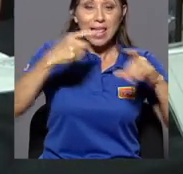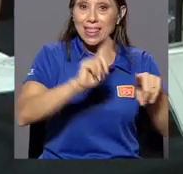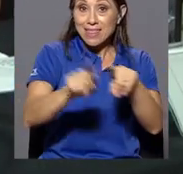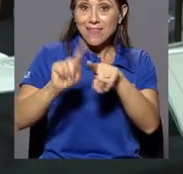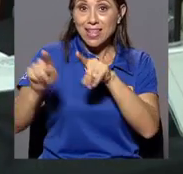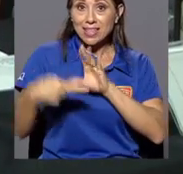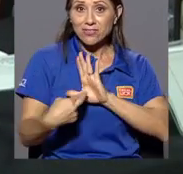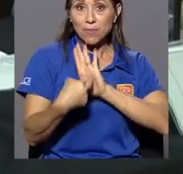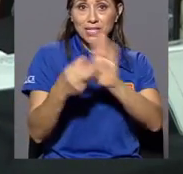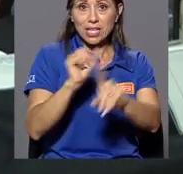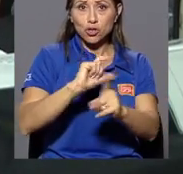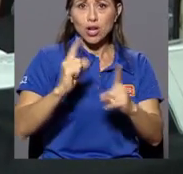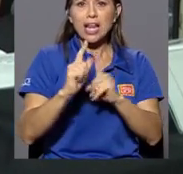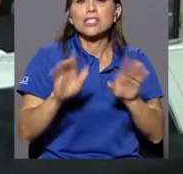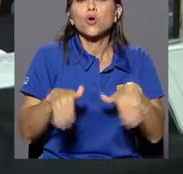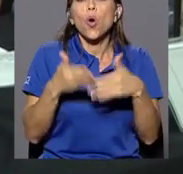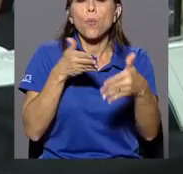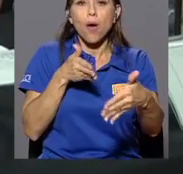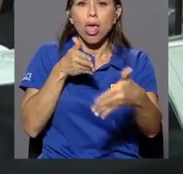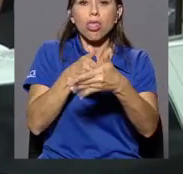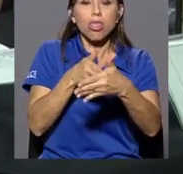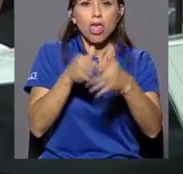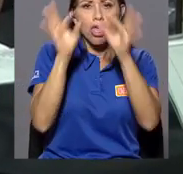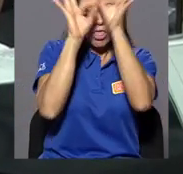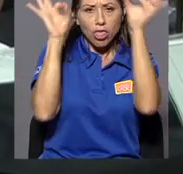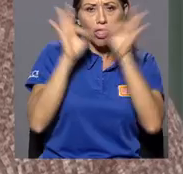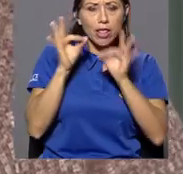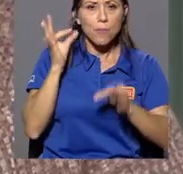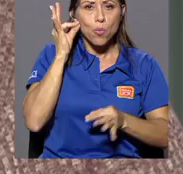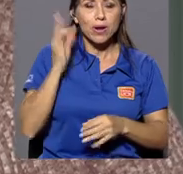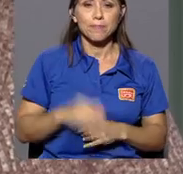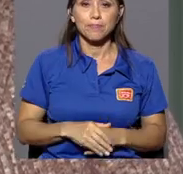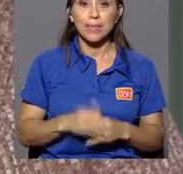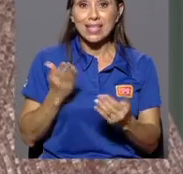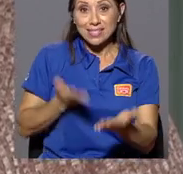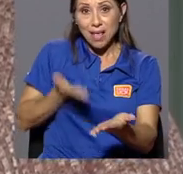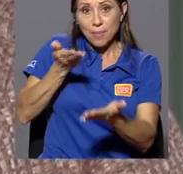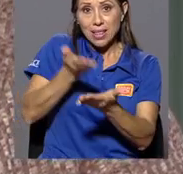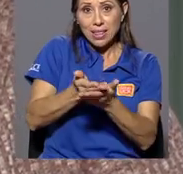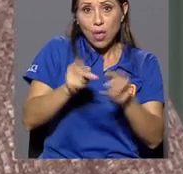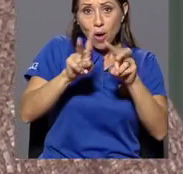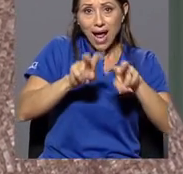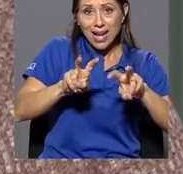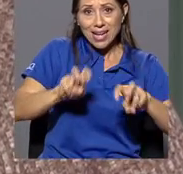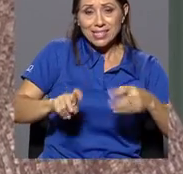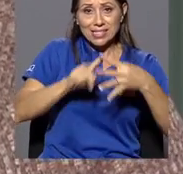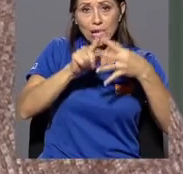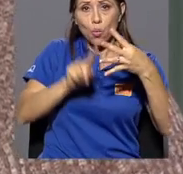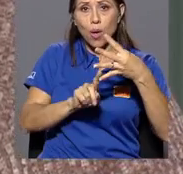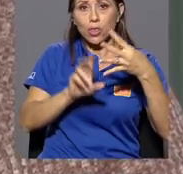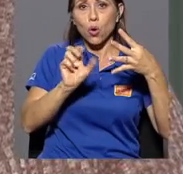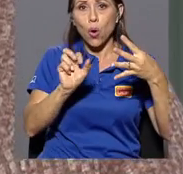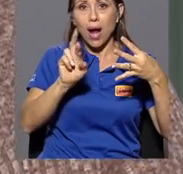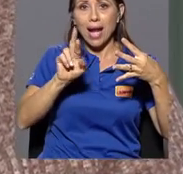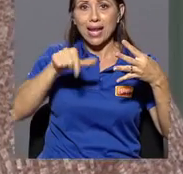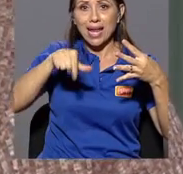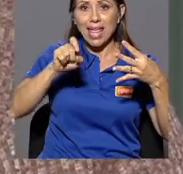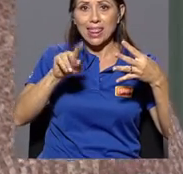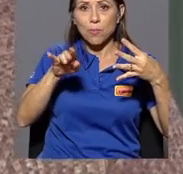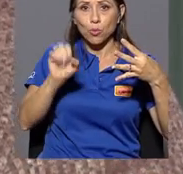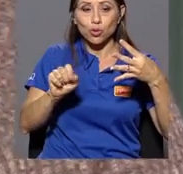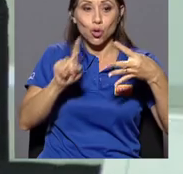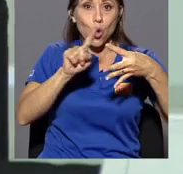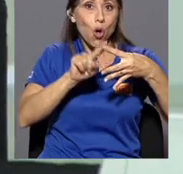han afectado la imagen de la mujer. Se ha planteado el análisis de 4 arquetipos, que es las mujeres como